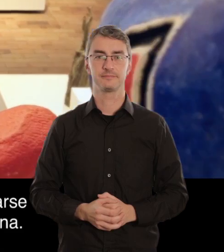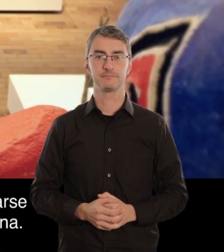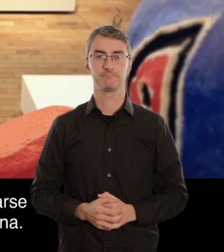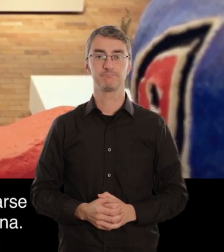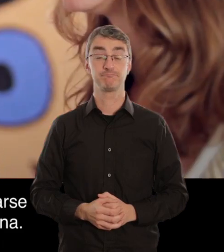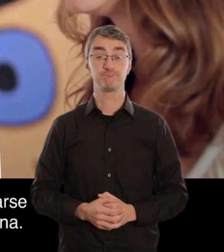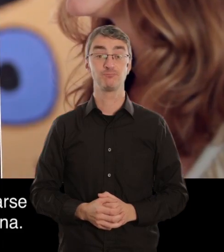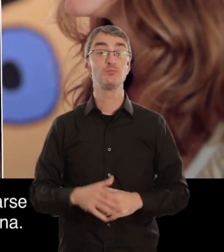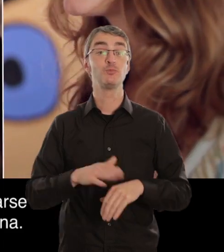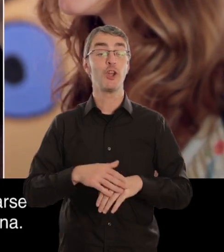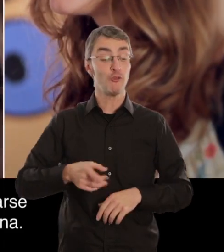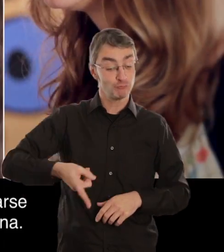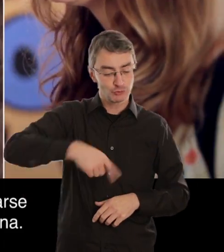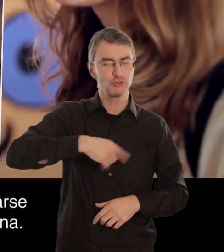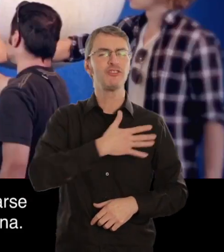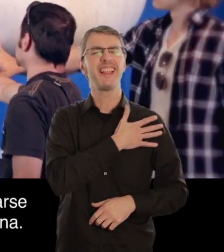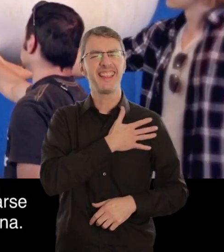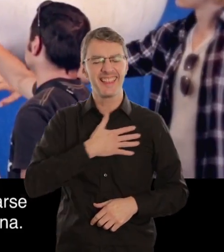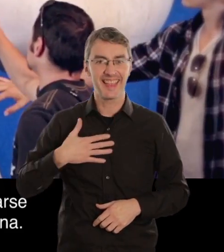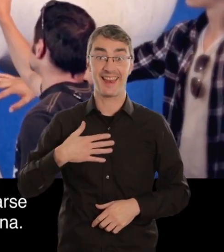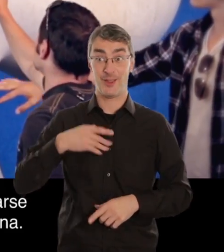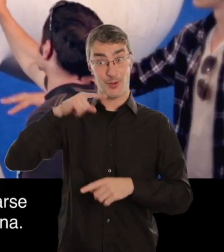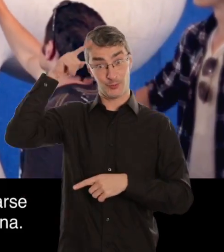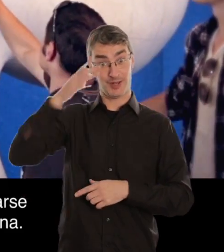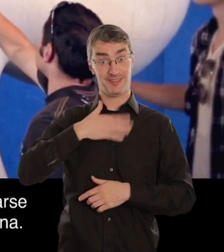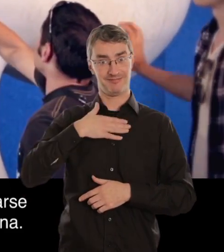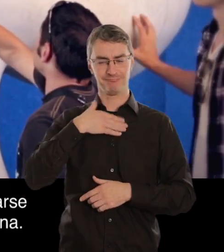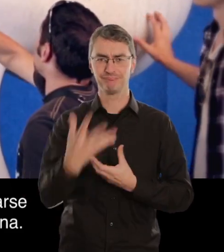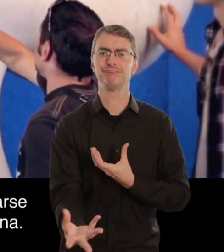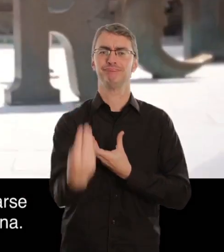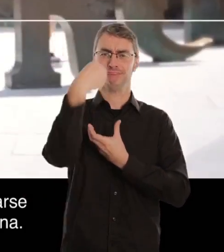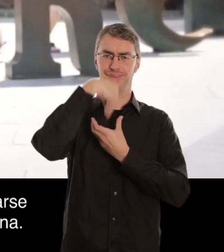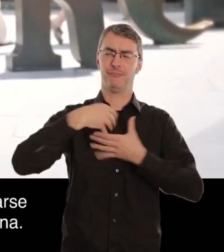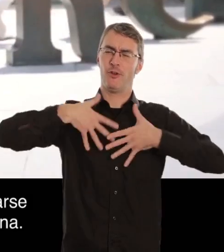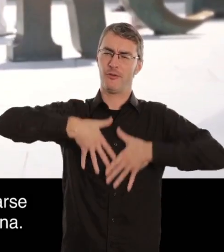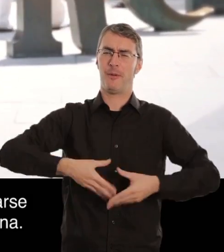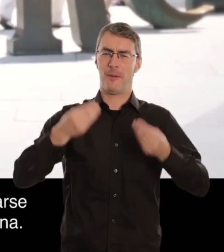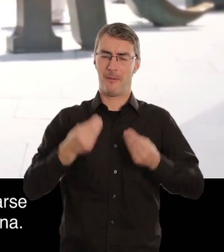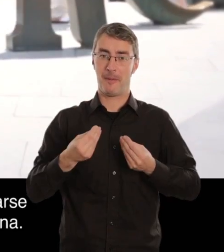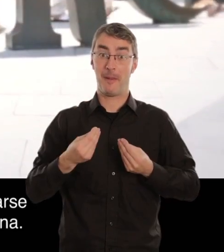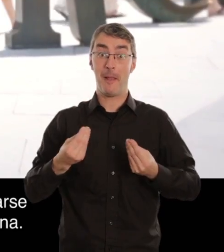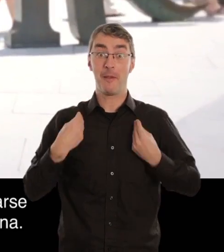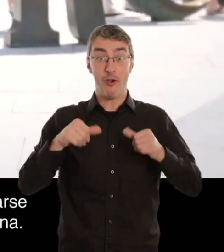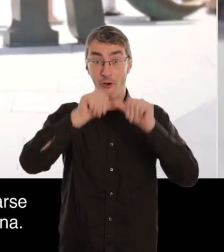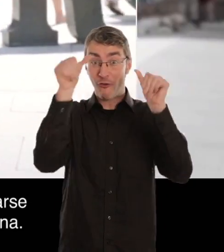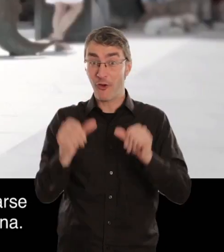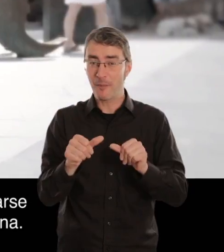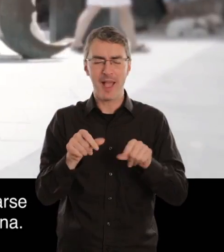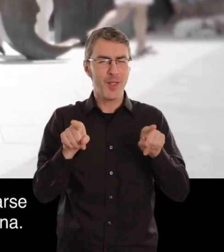Porque tenemos la voluntad que todo el mundo pueda adentrarse a nuestra cultura y vivir la vida como solo se vive en